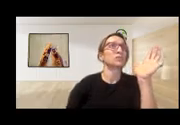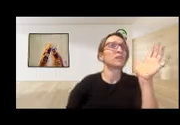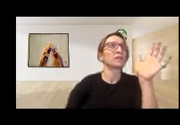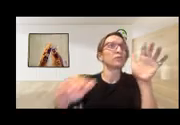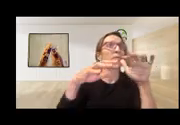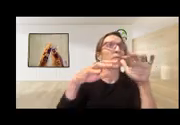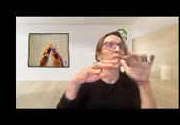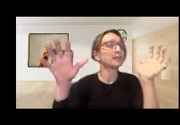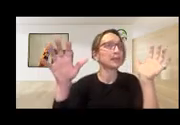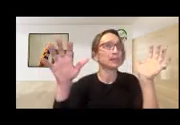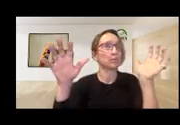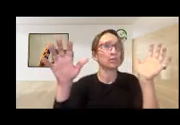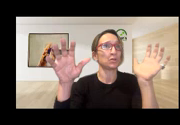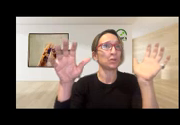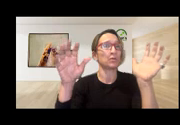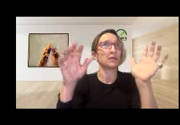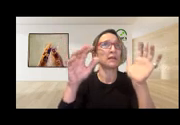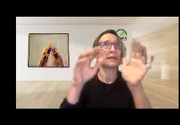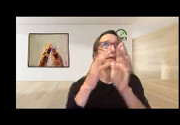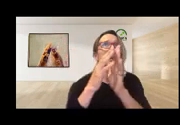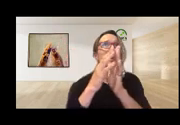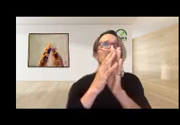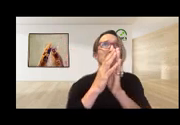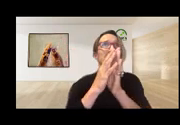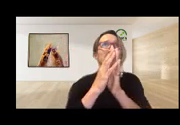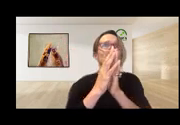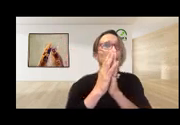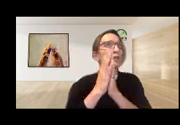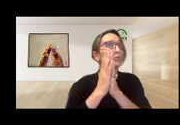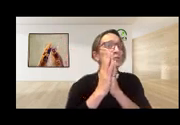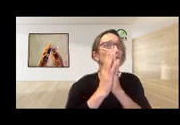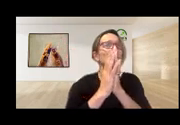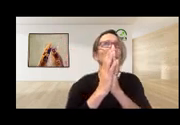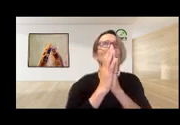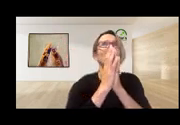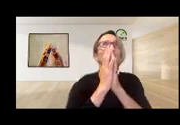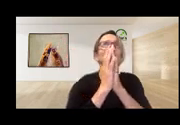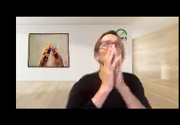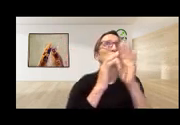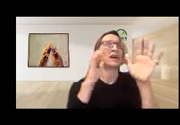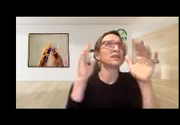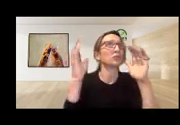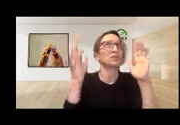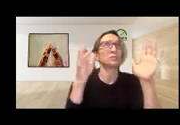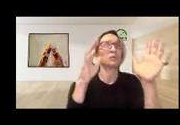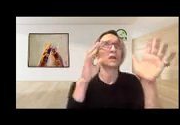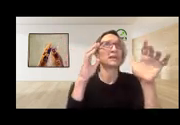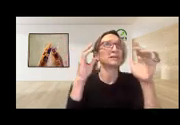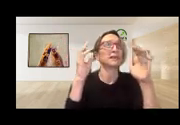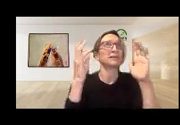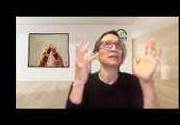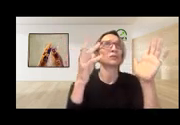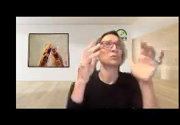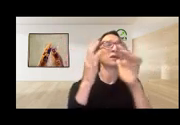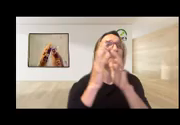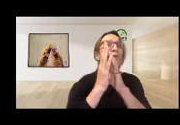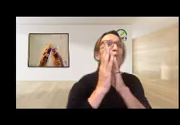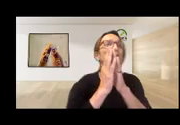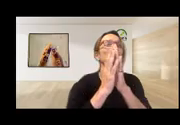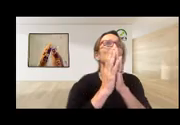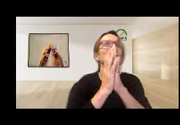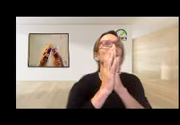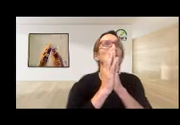Eventualmente estos huesos van a formar parte de la exposición que tiene el museo, eso nos lo dijo Joana, entonces hay que estar